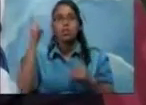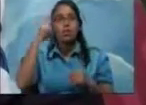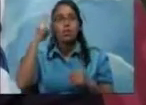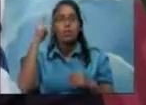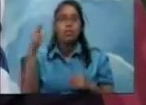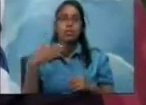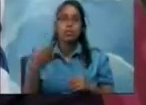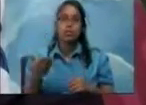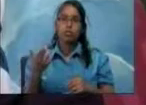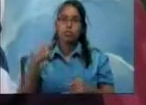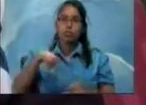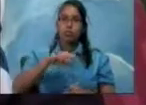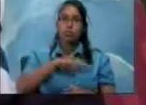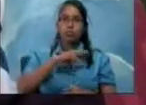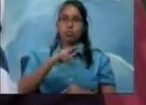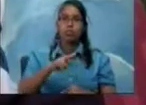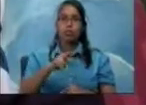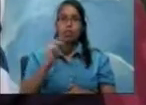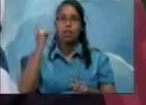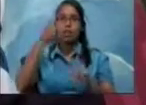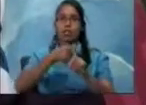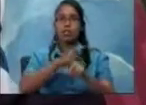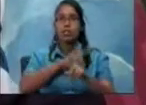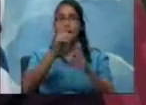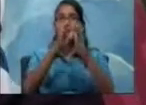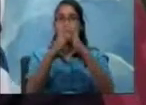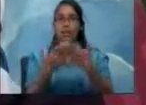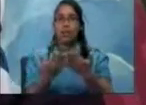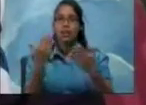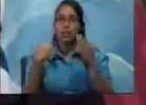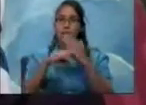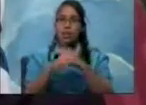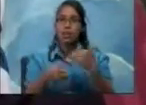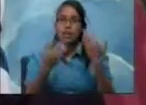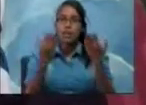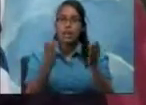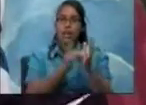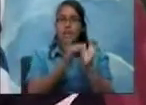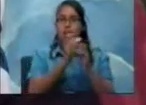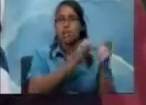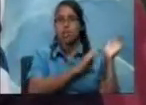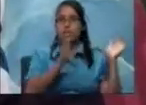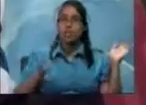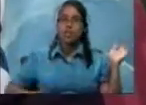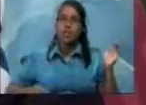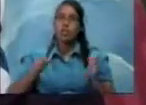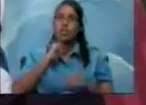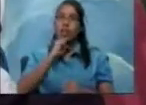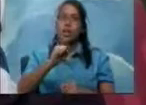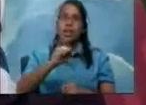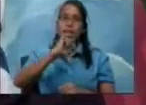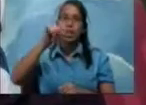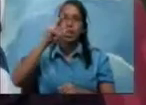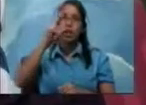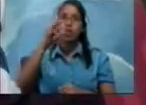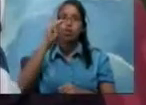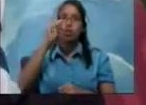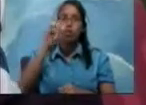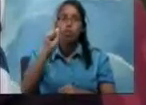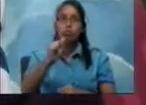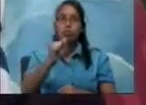todos sabemos nosotros a través de la palabra que el que iba a entregar a Jesús era Judas el